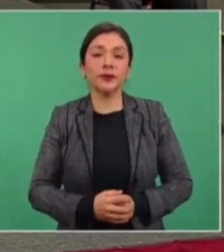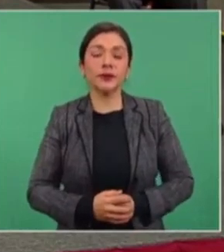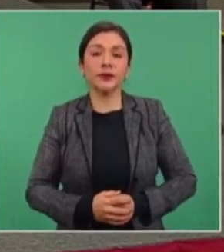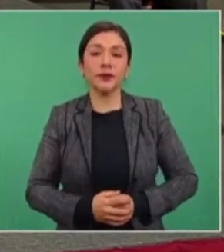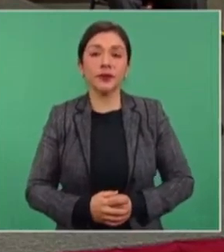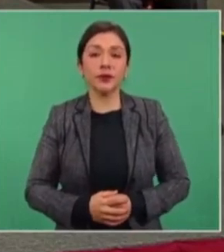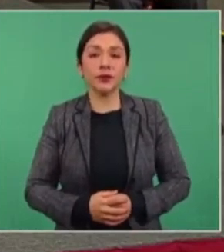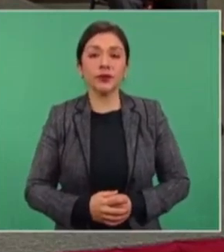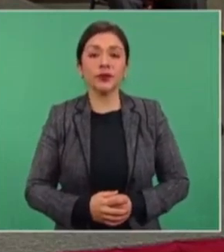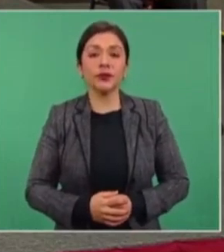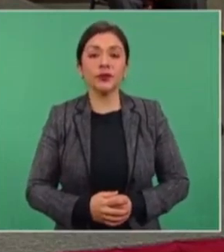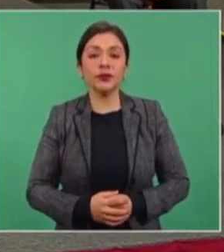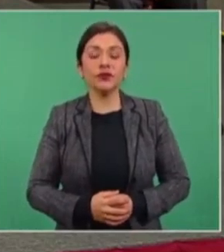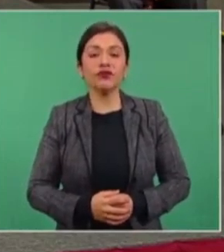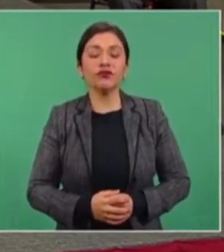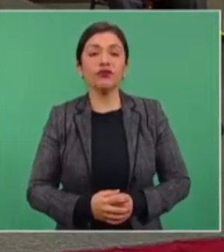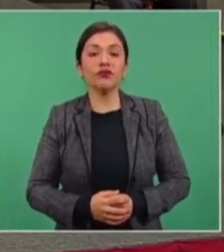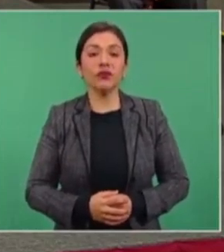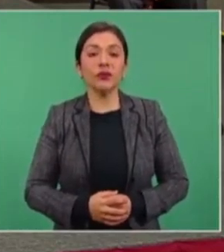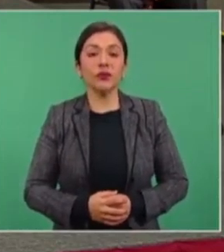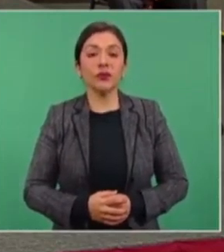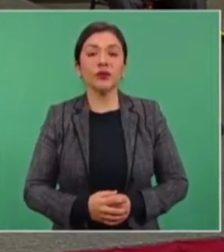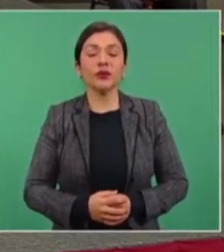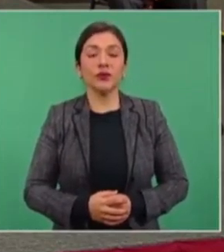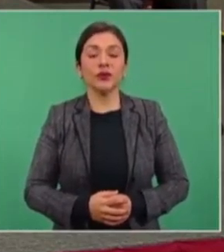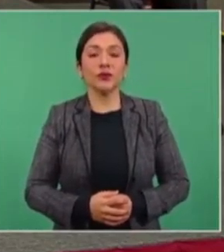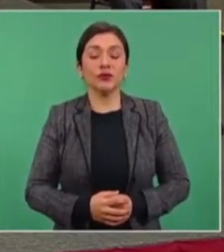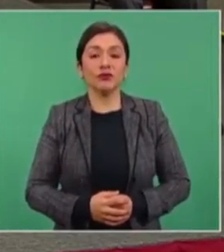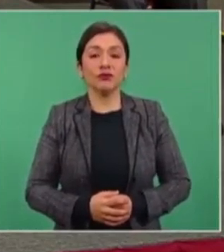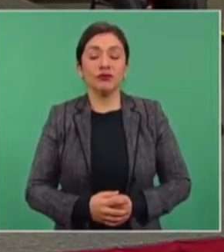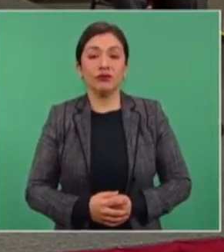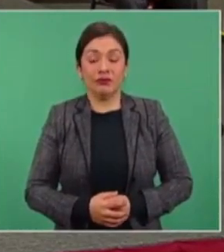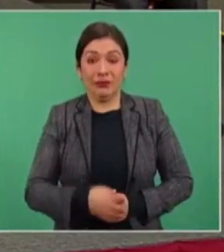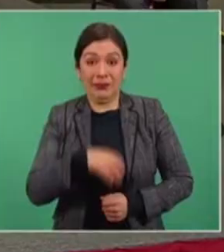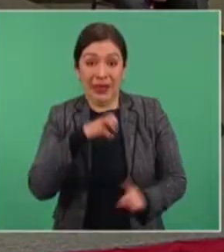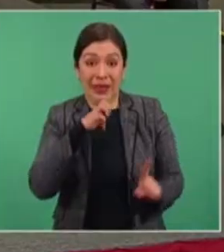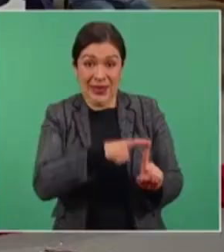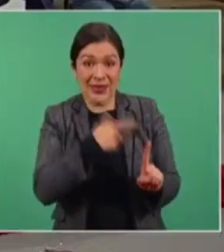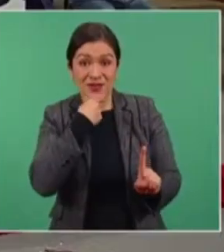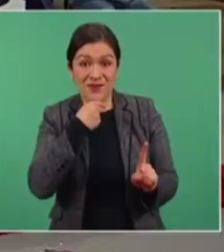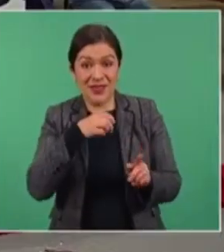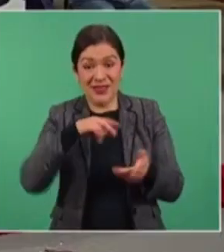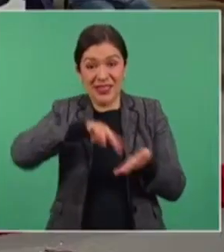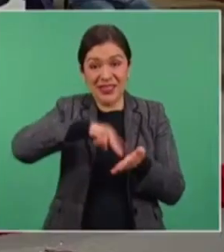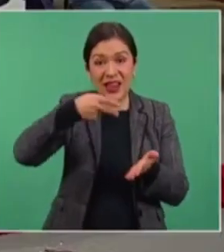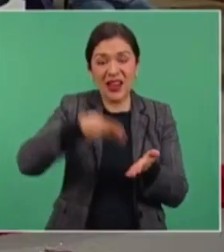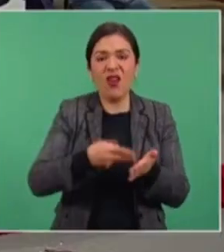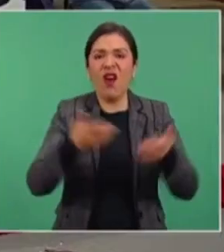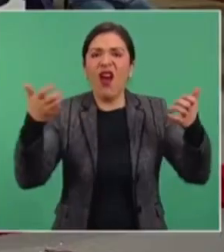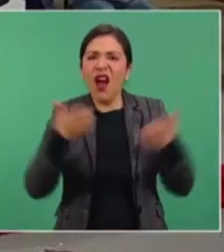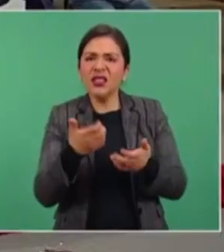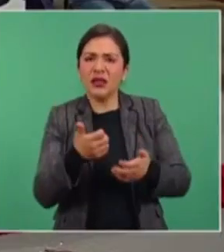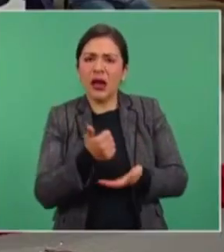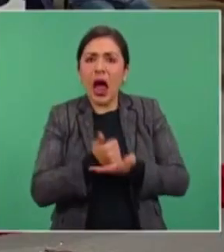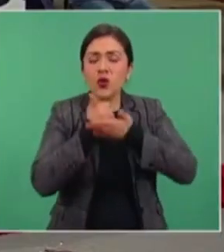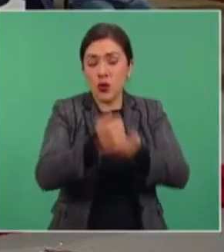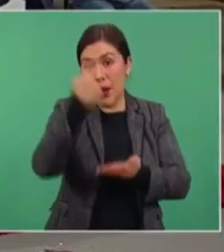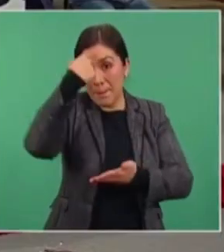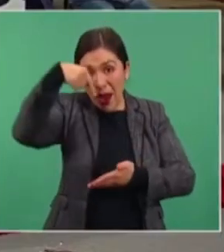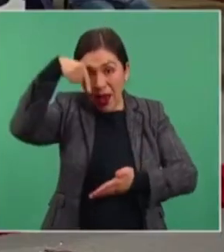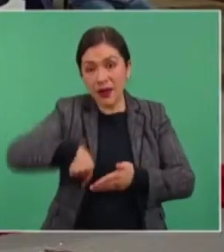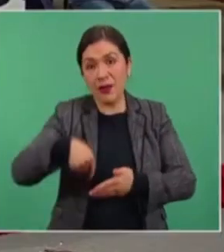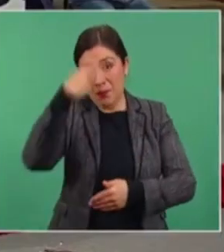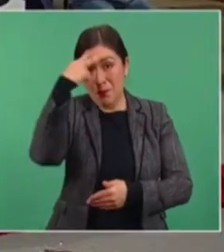de los que sacó adelante la industria petrolera.